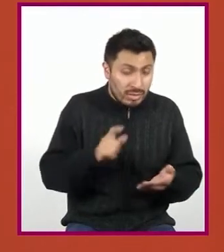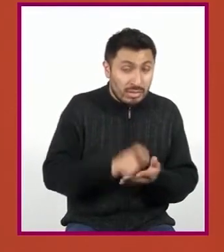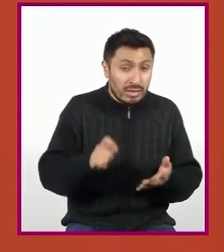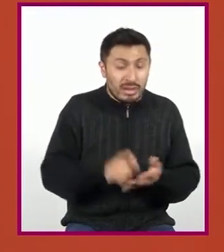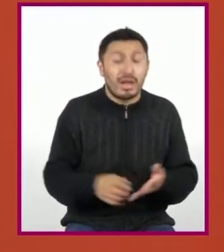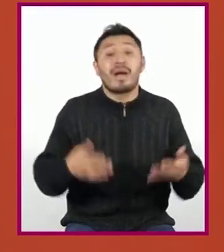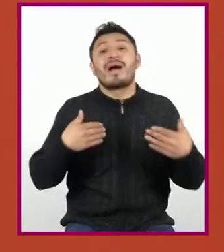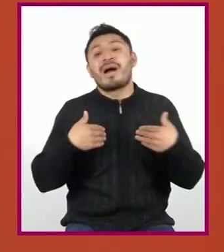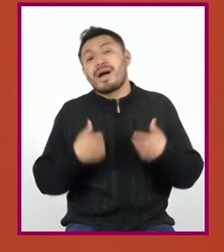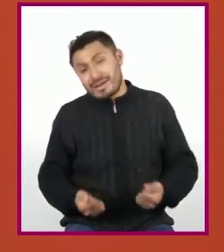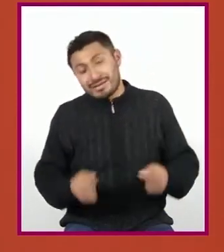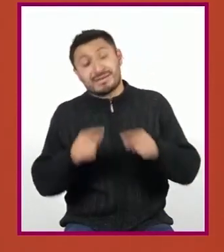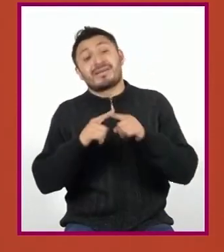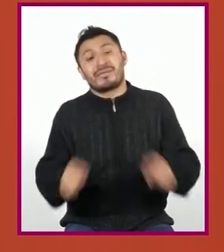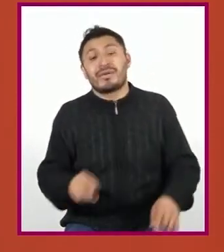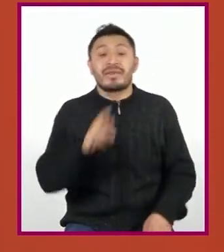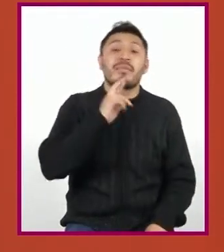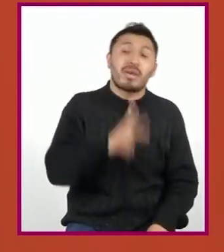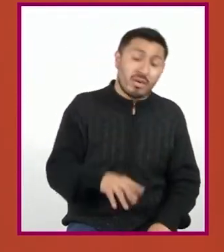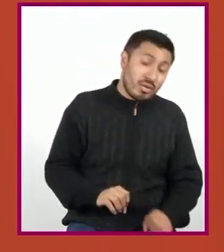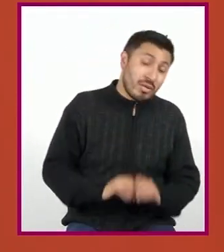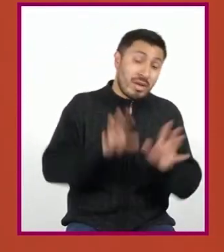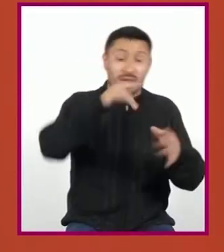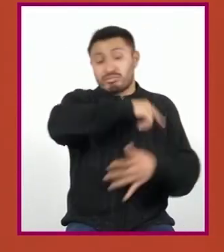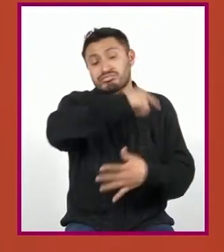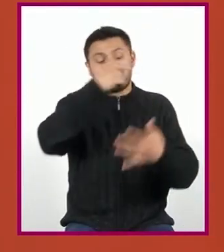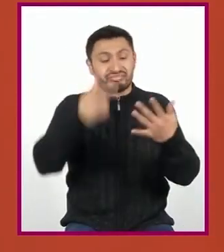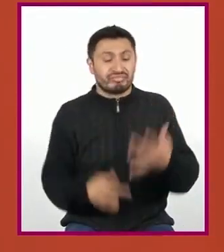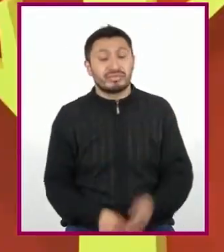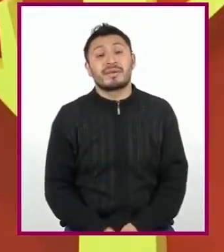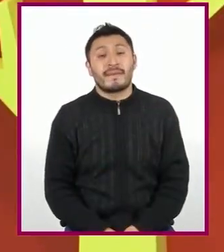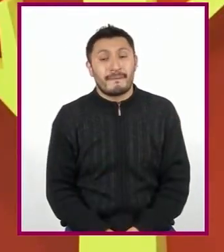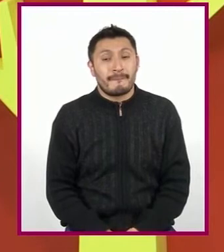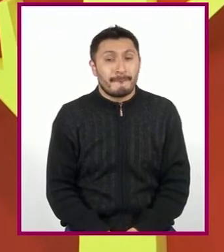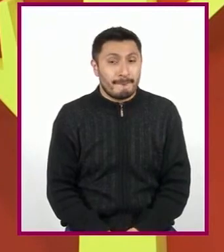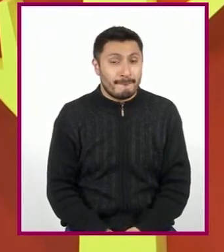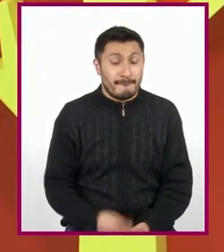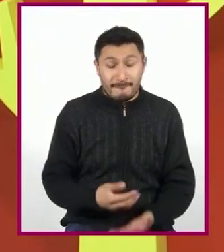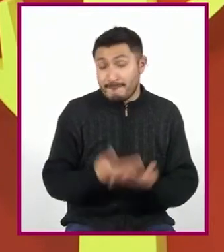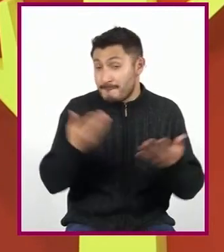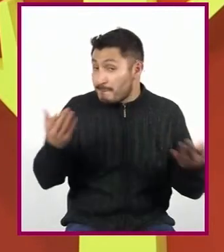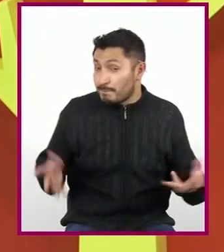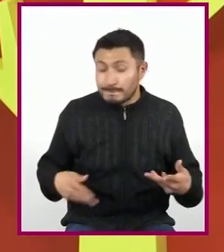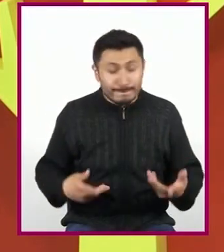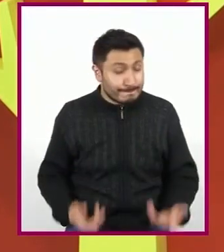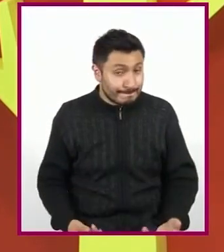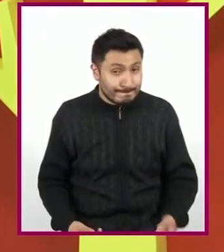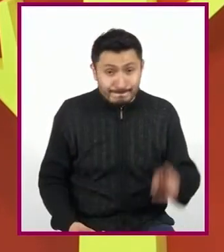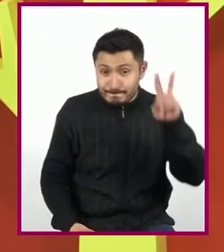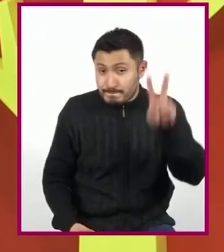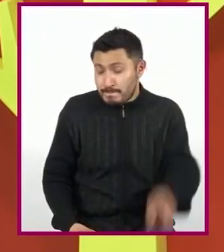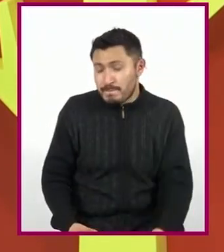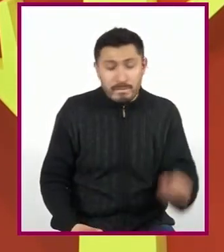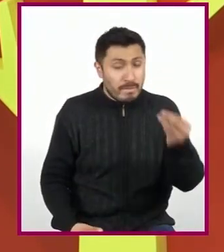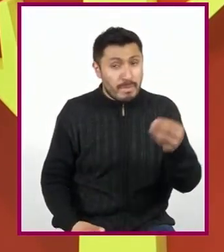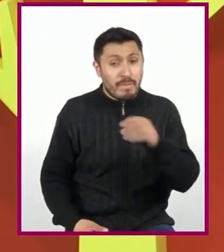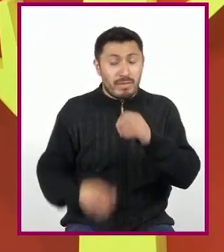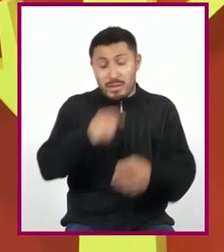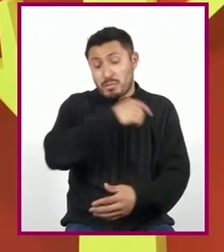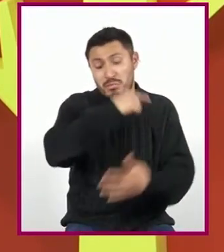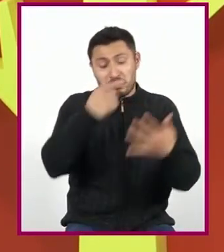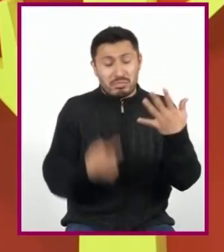lectura. Como se puede comprobar, estilo directo e indirecto es un concepto que el escritor puede